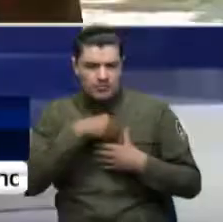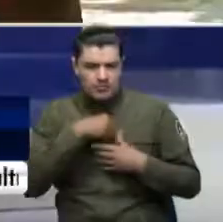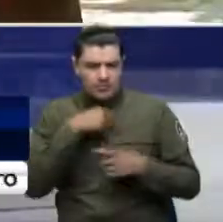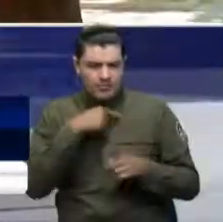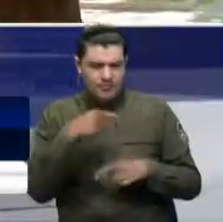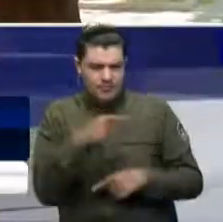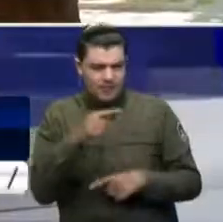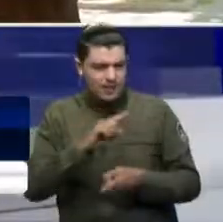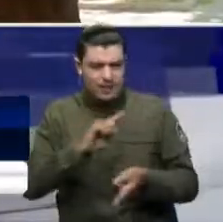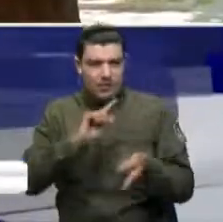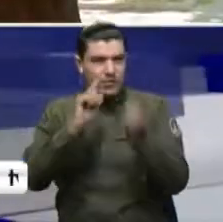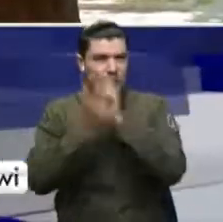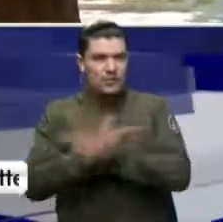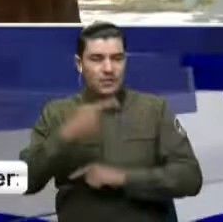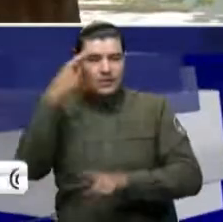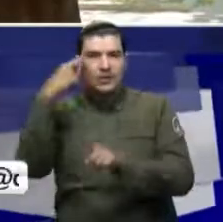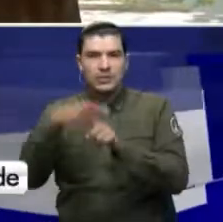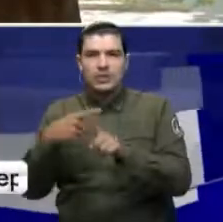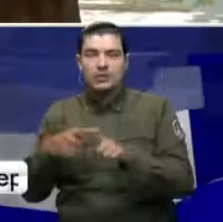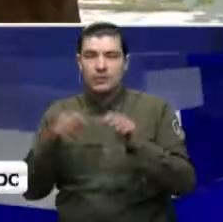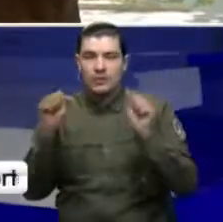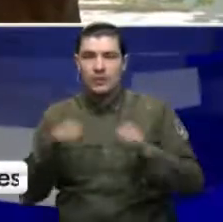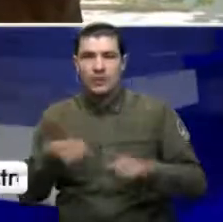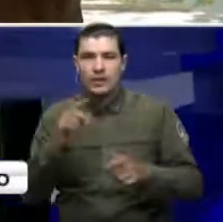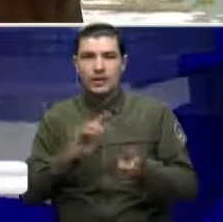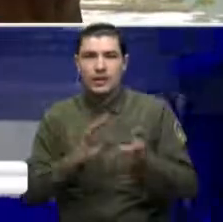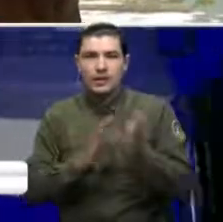toda esta situación en algo de alegría para los suyos. Volvemos a estudio, que tengan una feliz tarde.